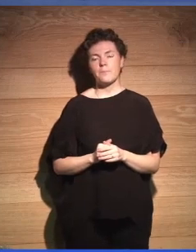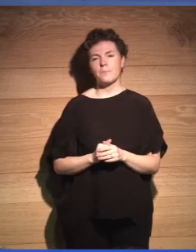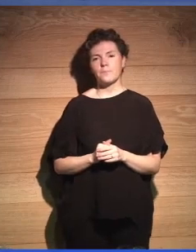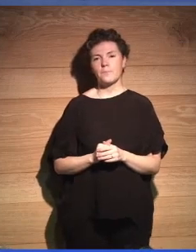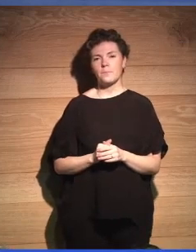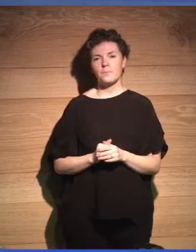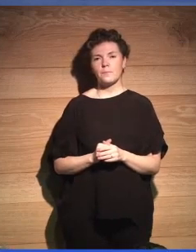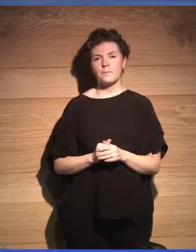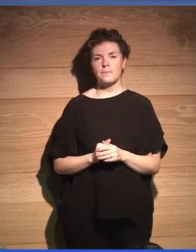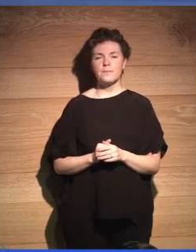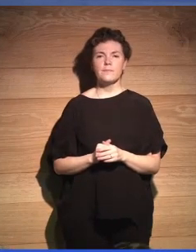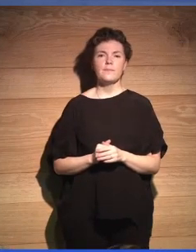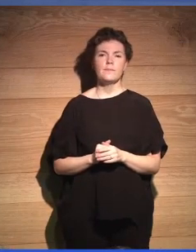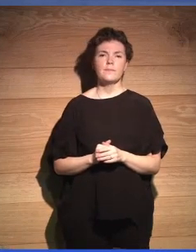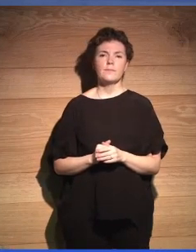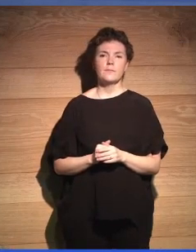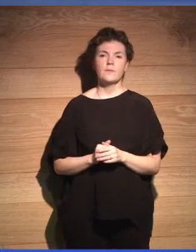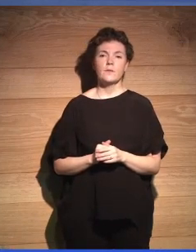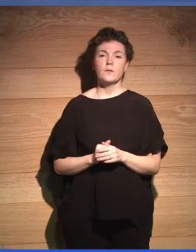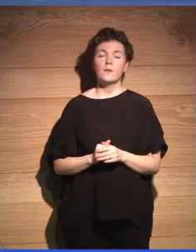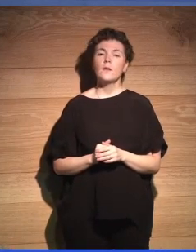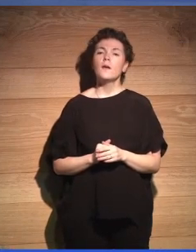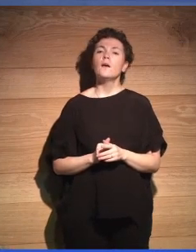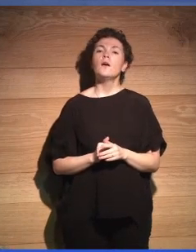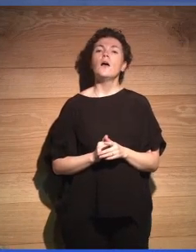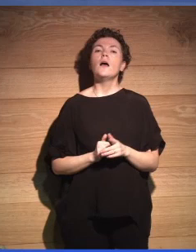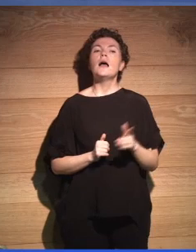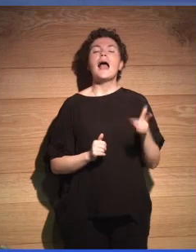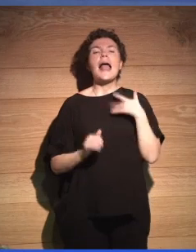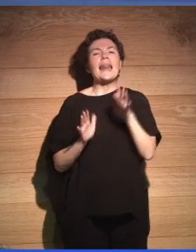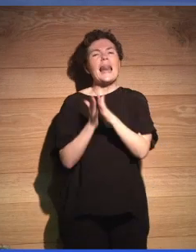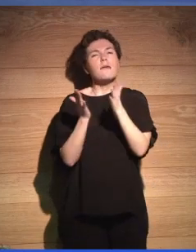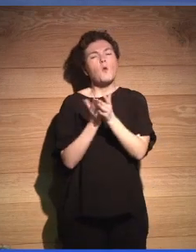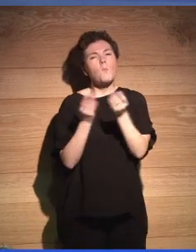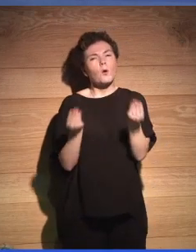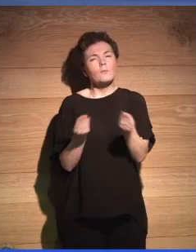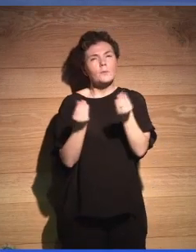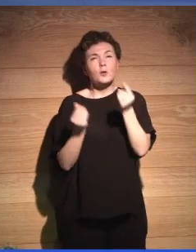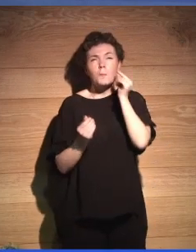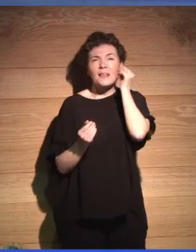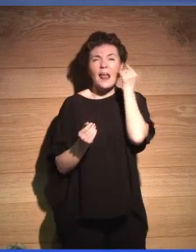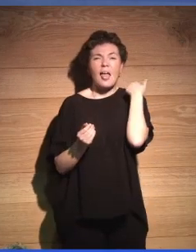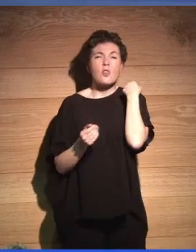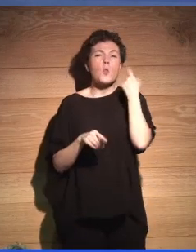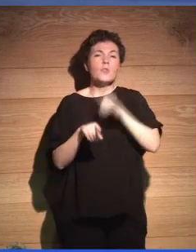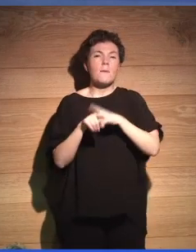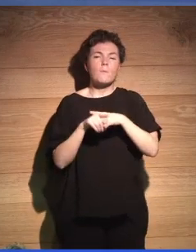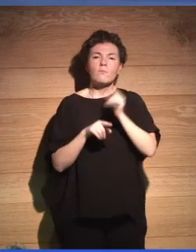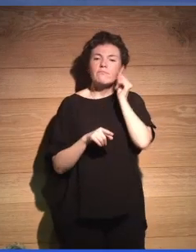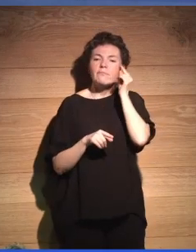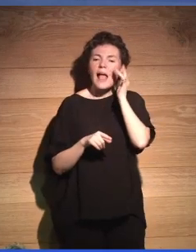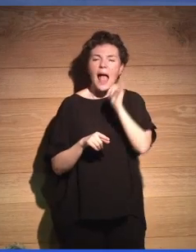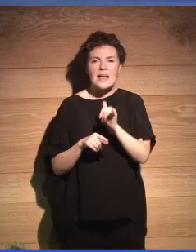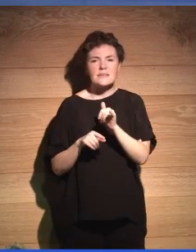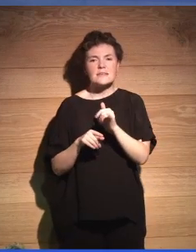Y cuando por una referencia bastante vaga en un libro me enteré hace un tiempo de la existencia de esta